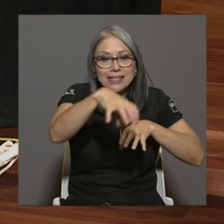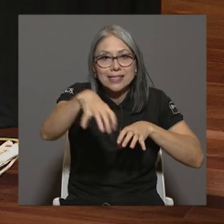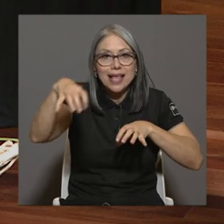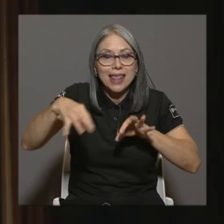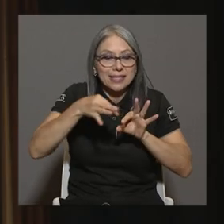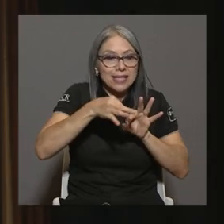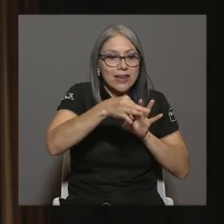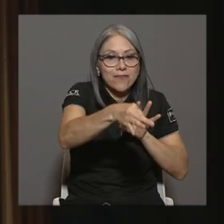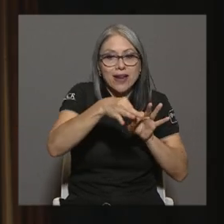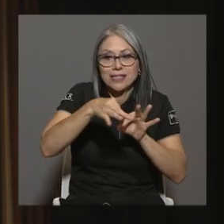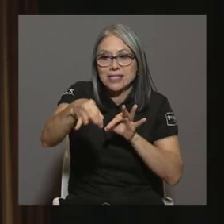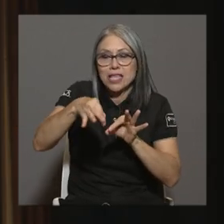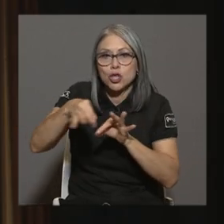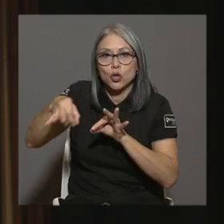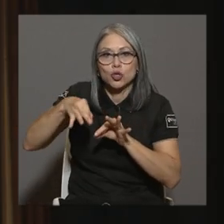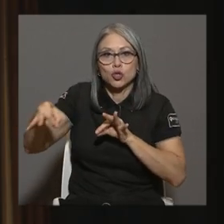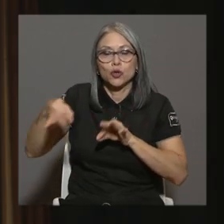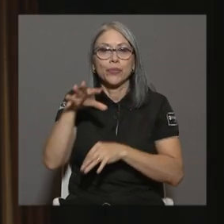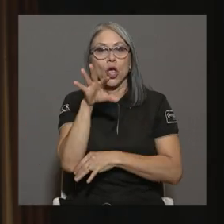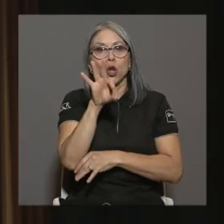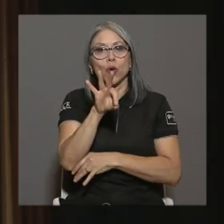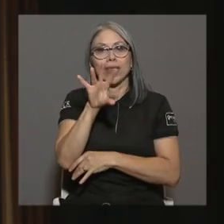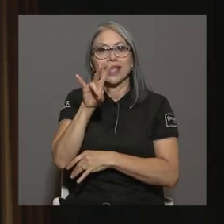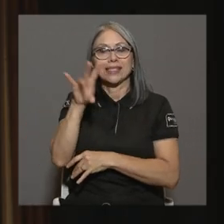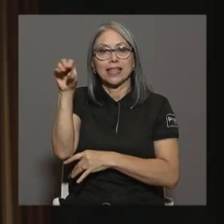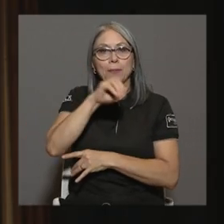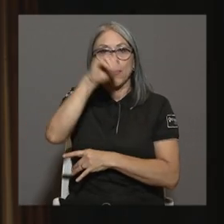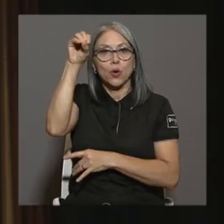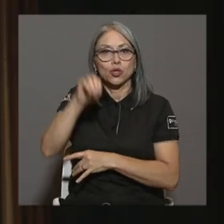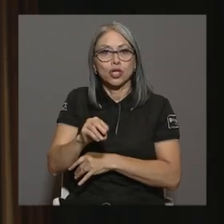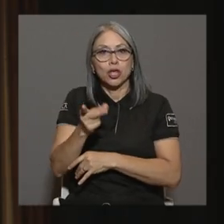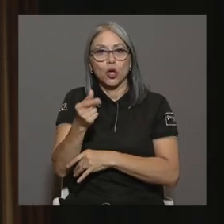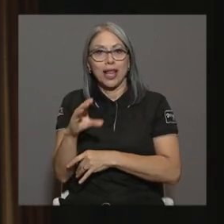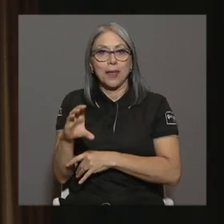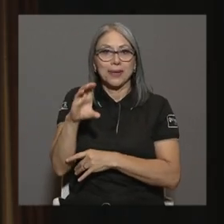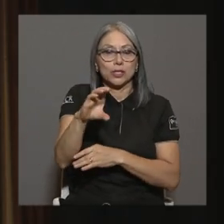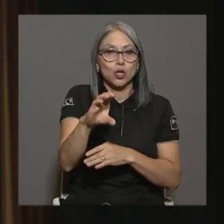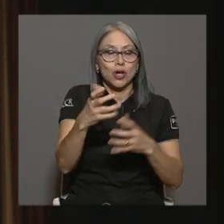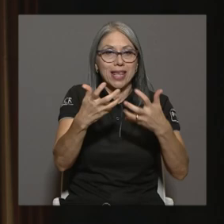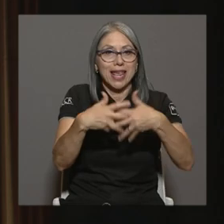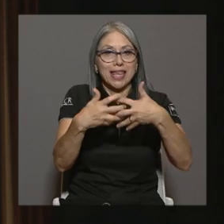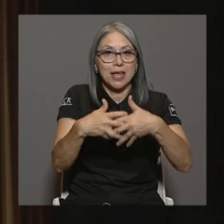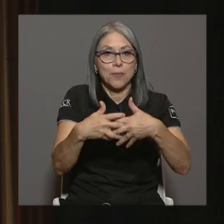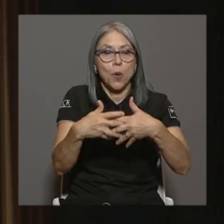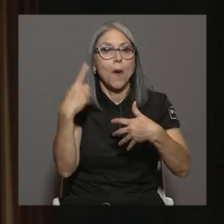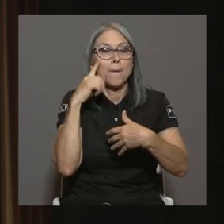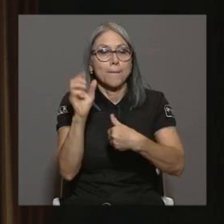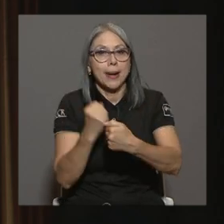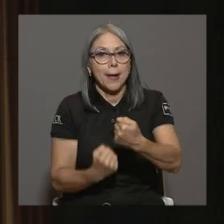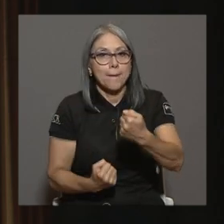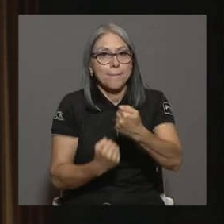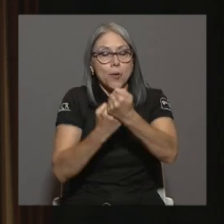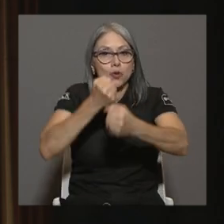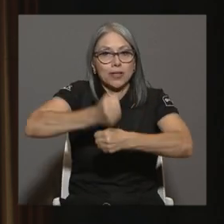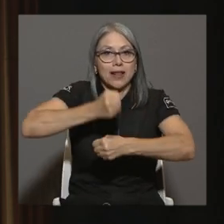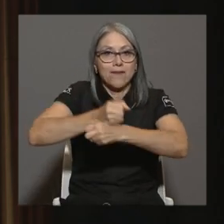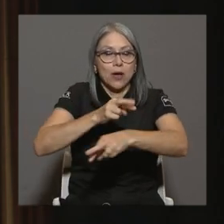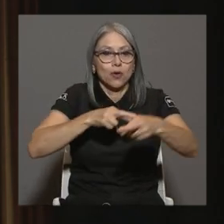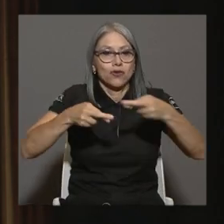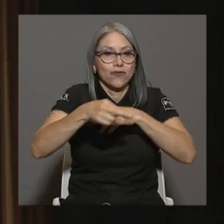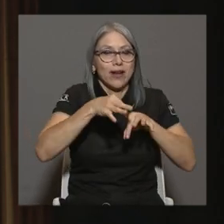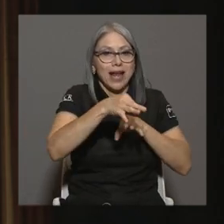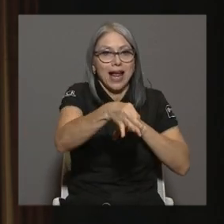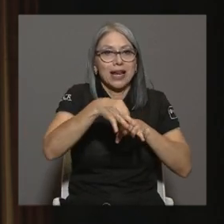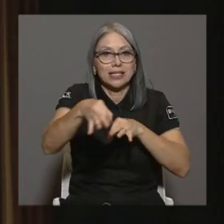recintos. El 97% de la inversión y equipo se hizo en apoyo a la regionalización y el